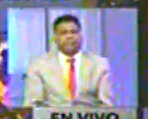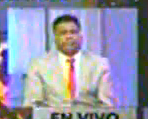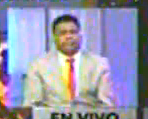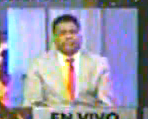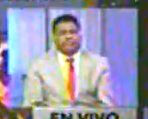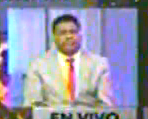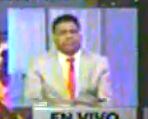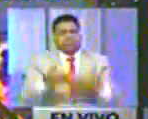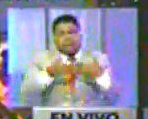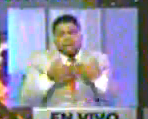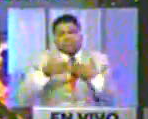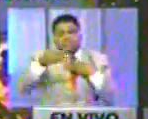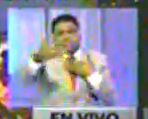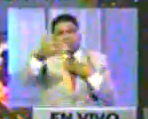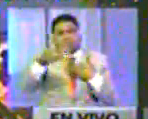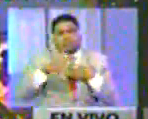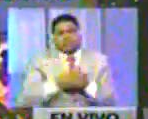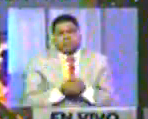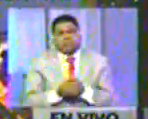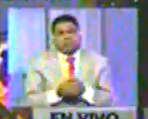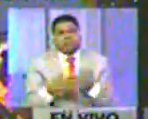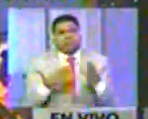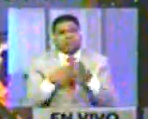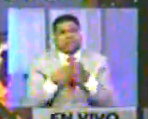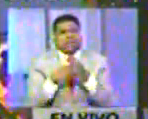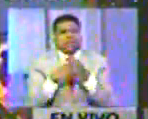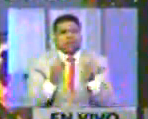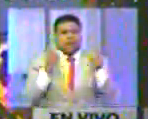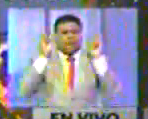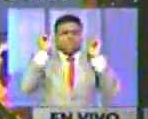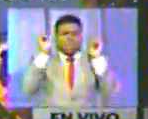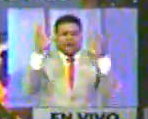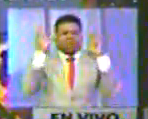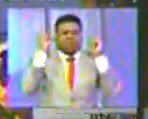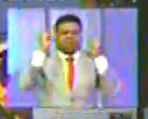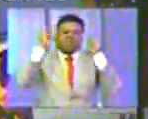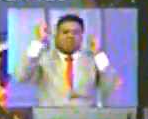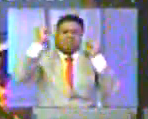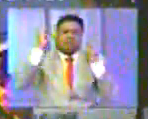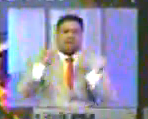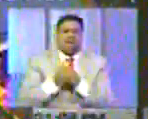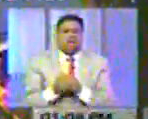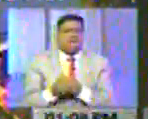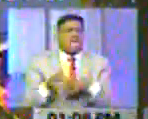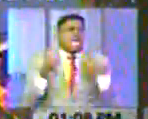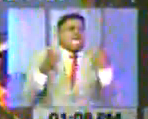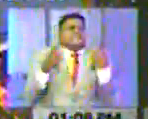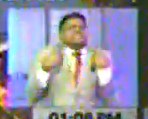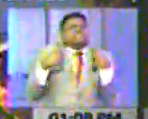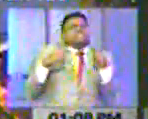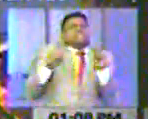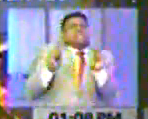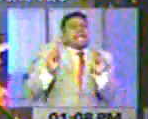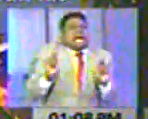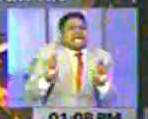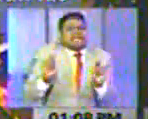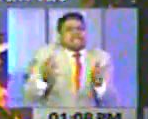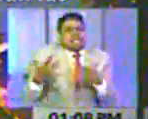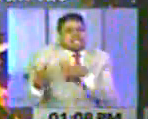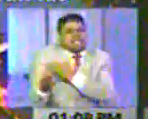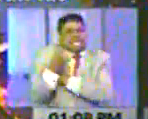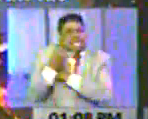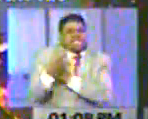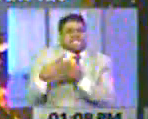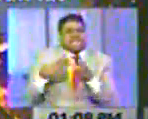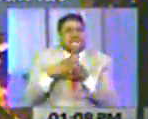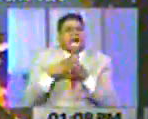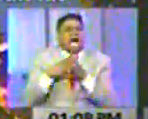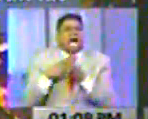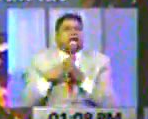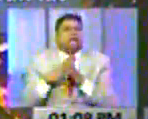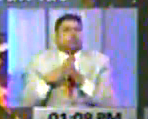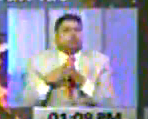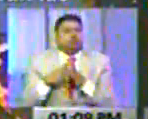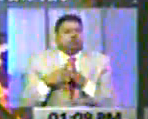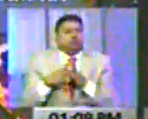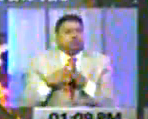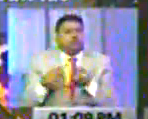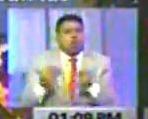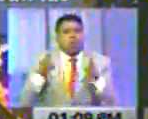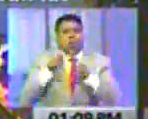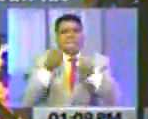allá de la feroz campaña mediática que busca satanizar los esfuerzos por garantizar la paz del país